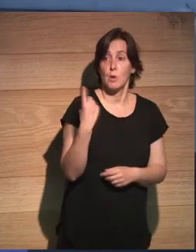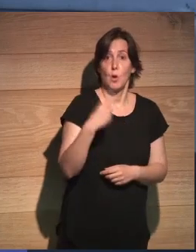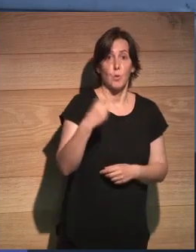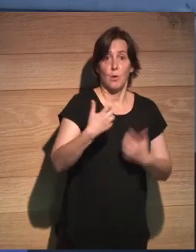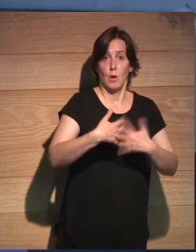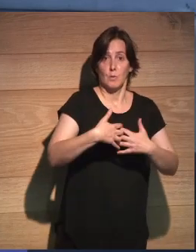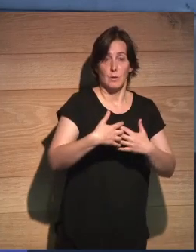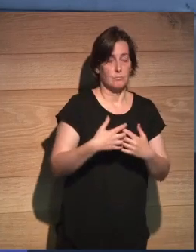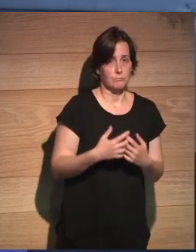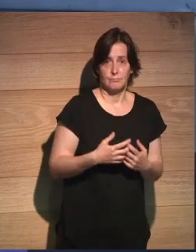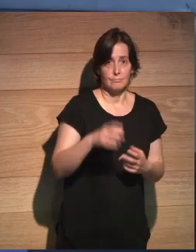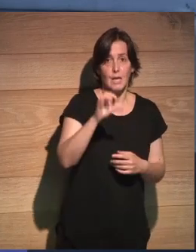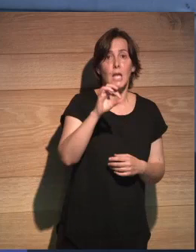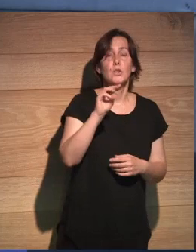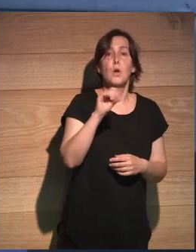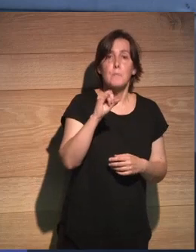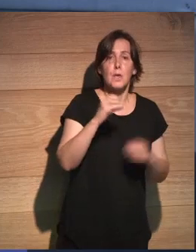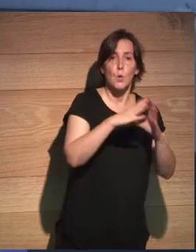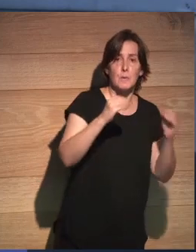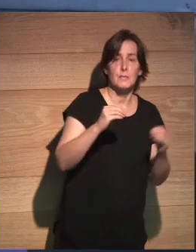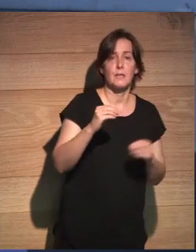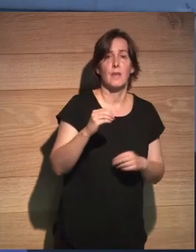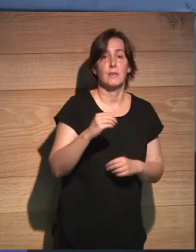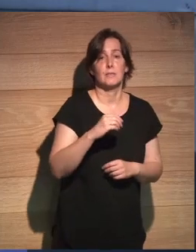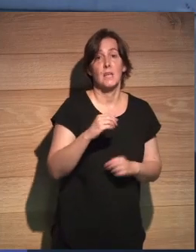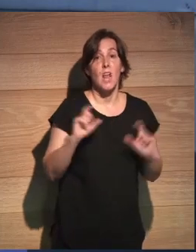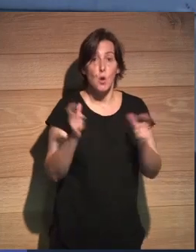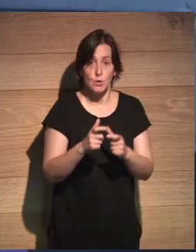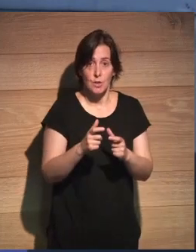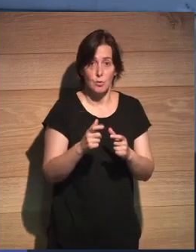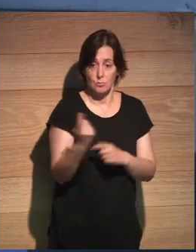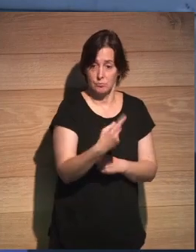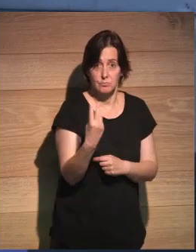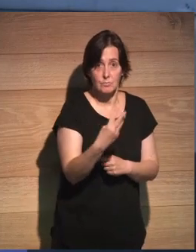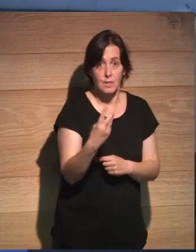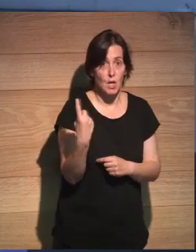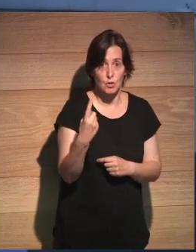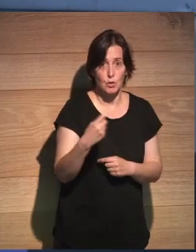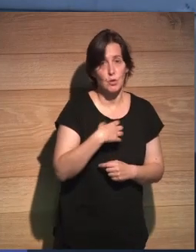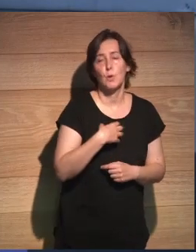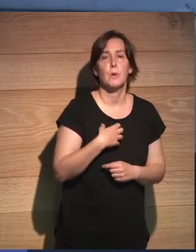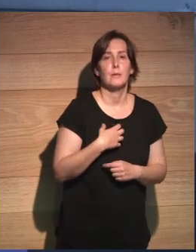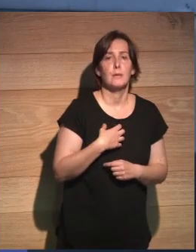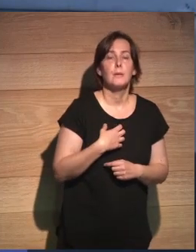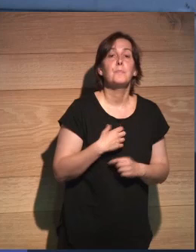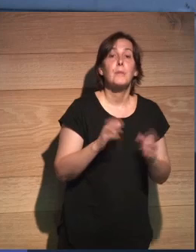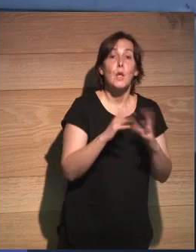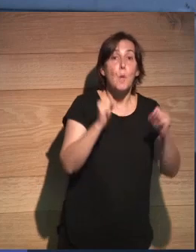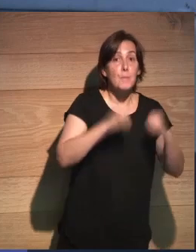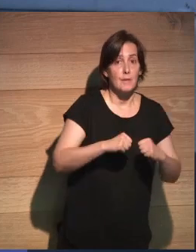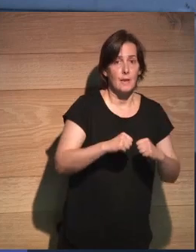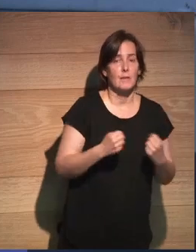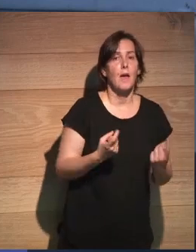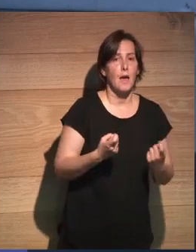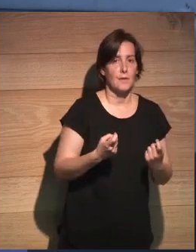la SOPI, ni el Consejo, ni las universidades podemos hacerlo solo. Necesitamos esa complicidad. Una complicidad que